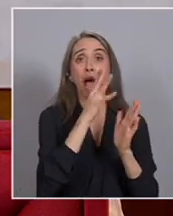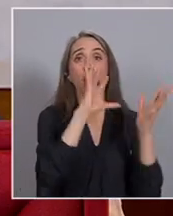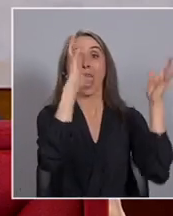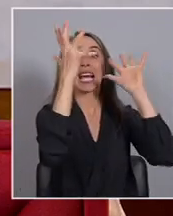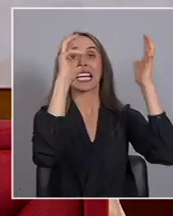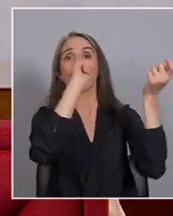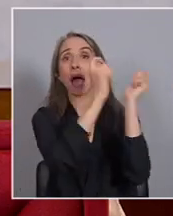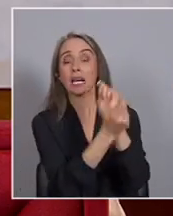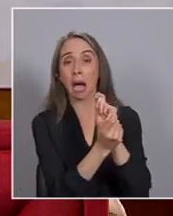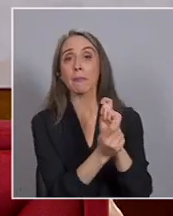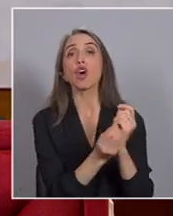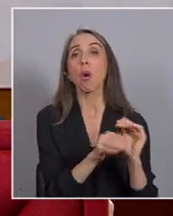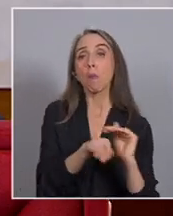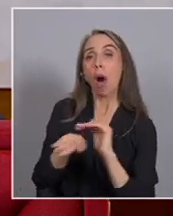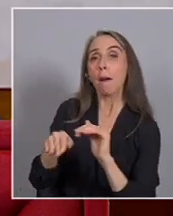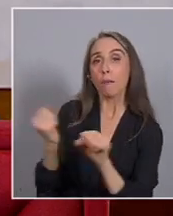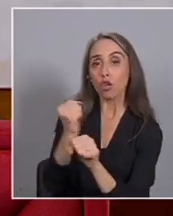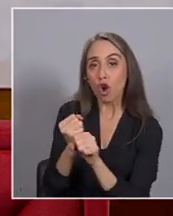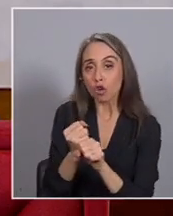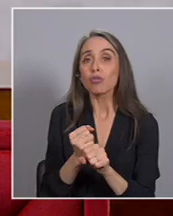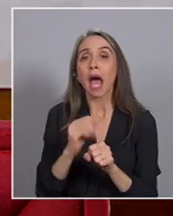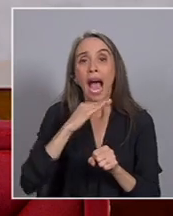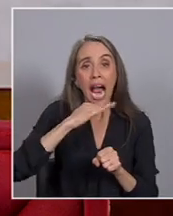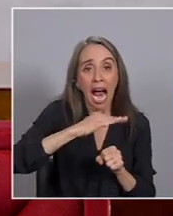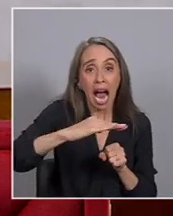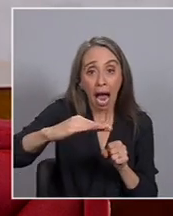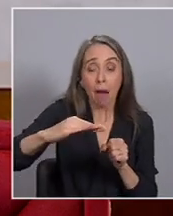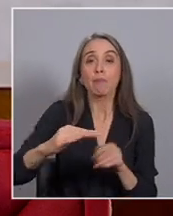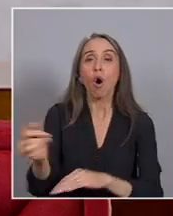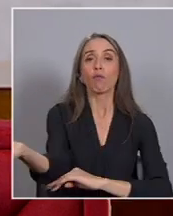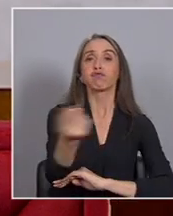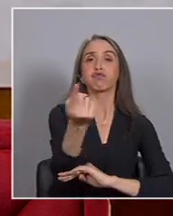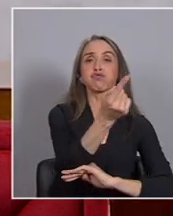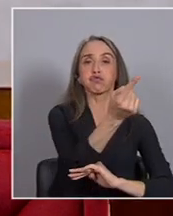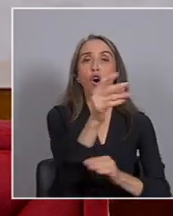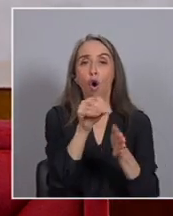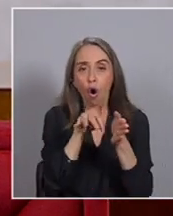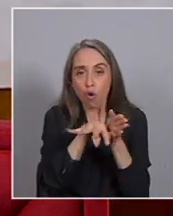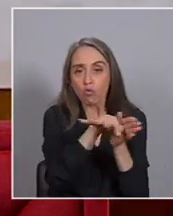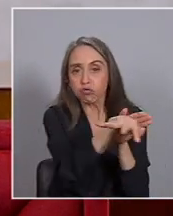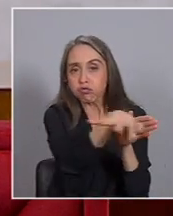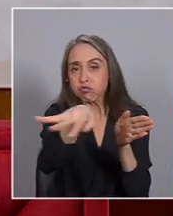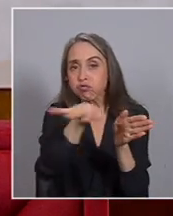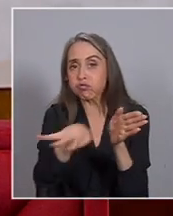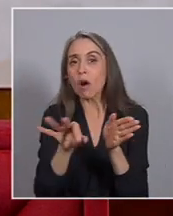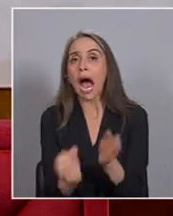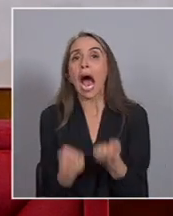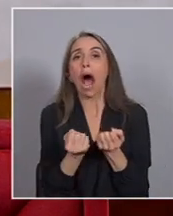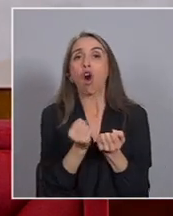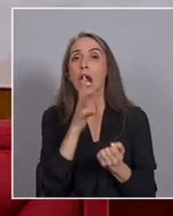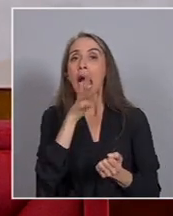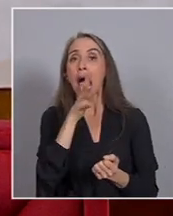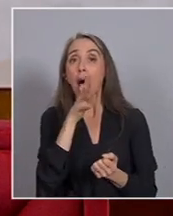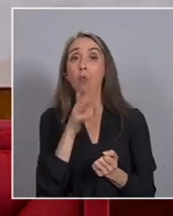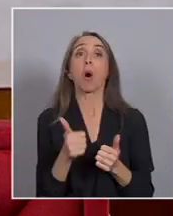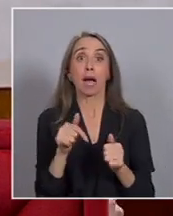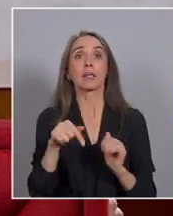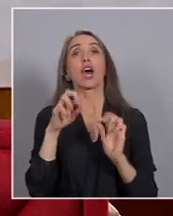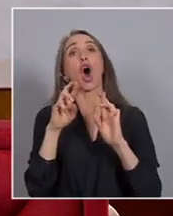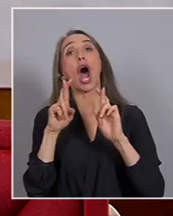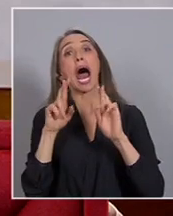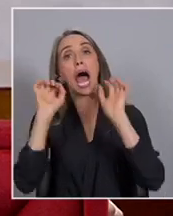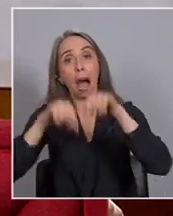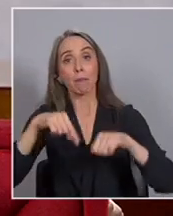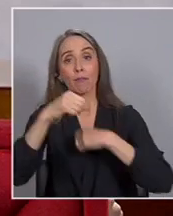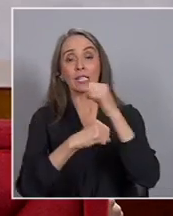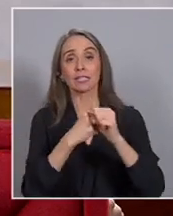mejor los apoyos y para mejorar los sistemas de riego a lo largo del país, haciéndolos más eficientes. Esperamos que se apruebe este año y que